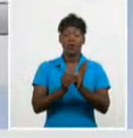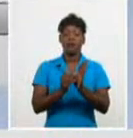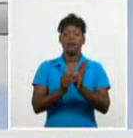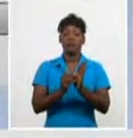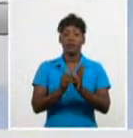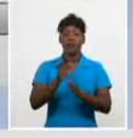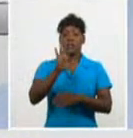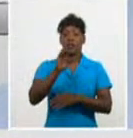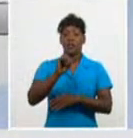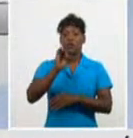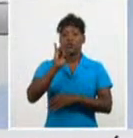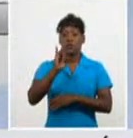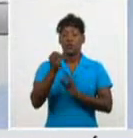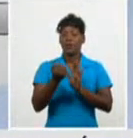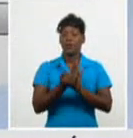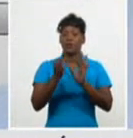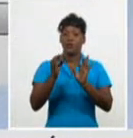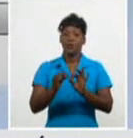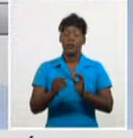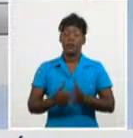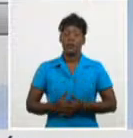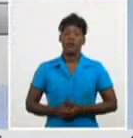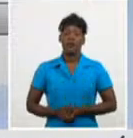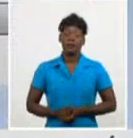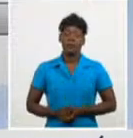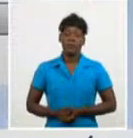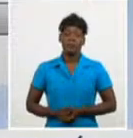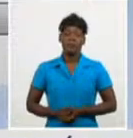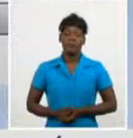3.564.507 casos confirmados. Lo que es más